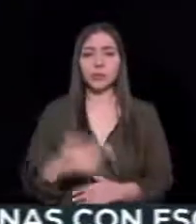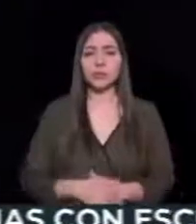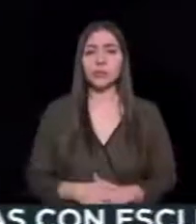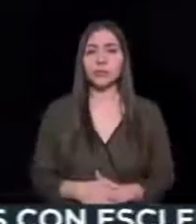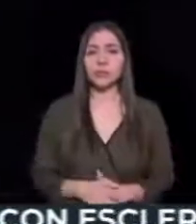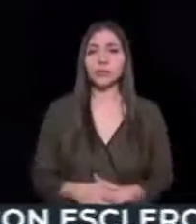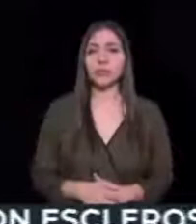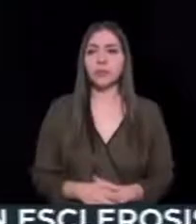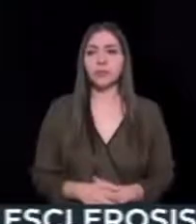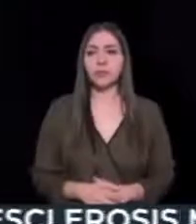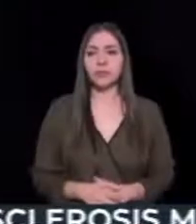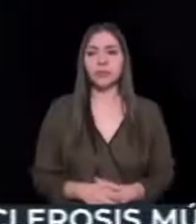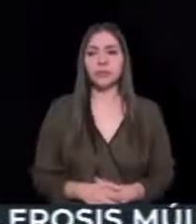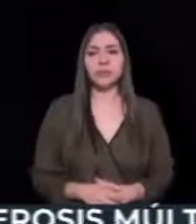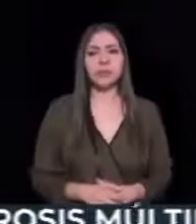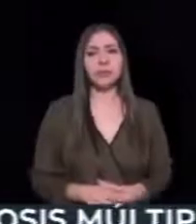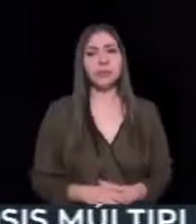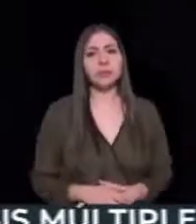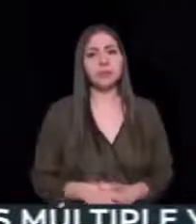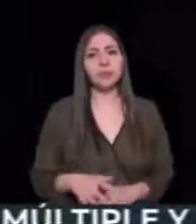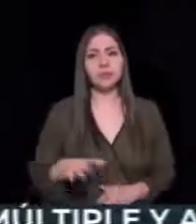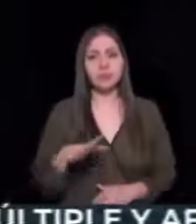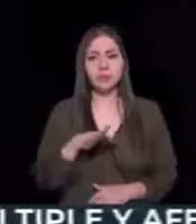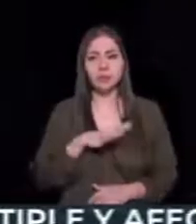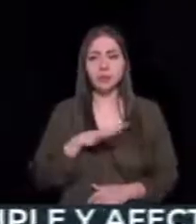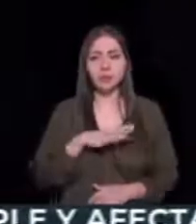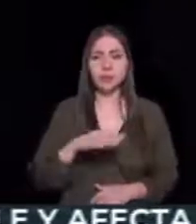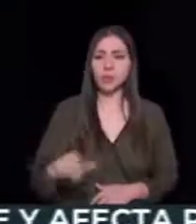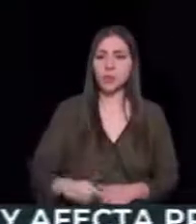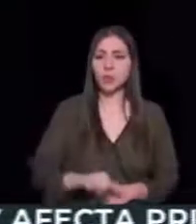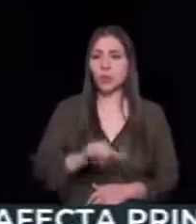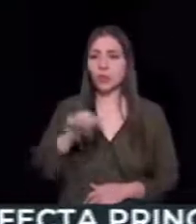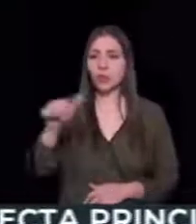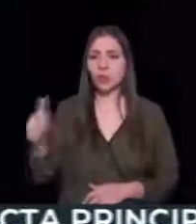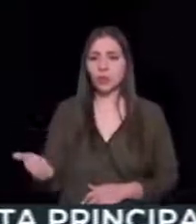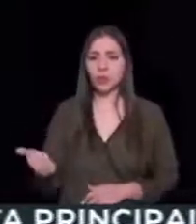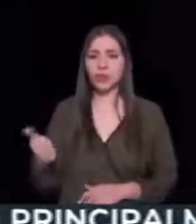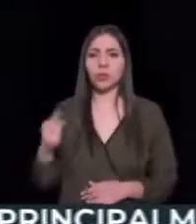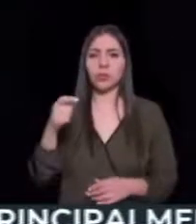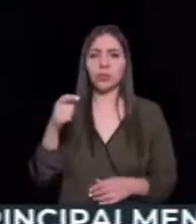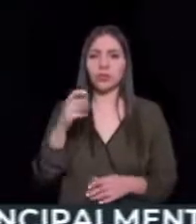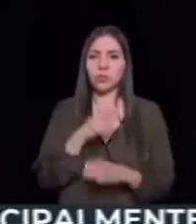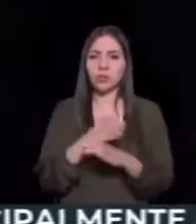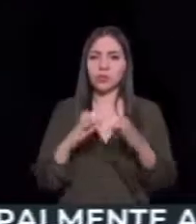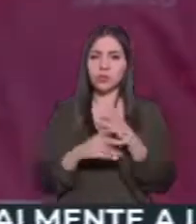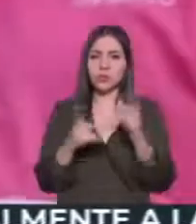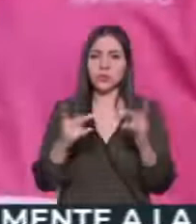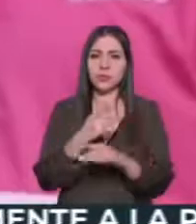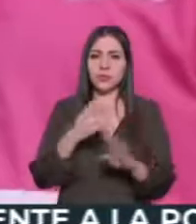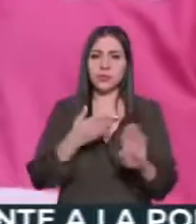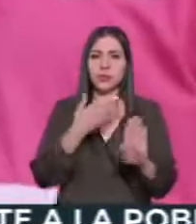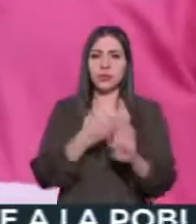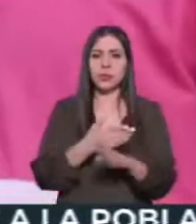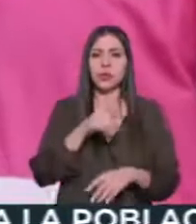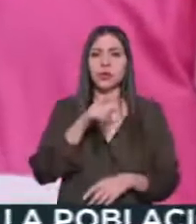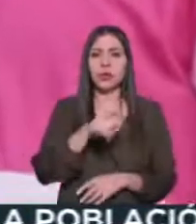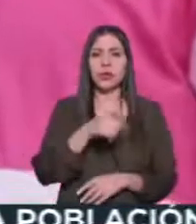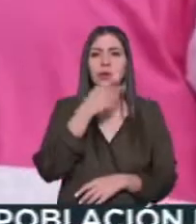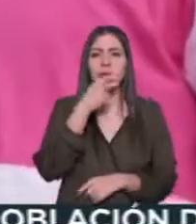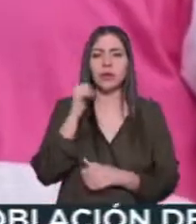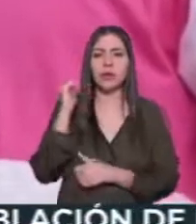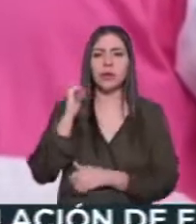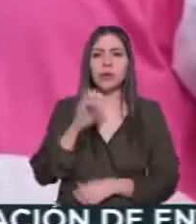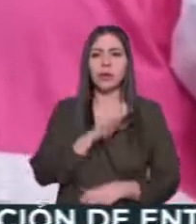Bueno, y hubo otro atentado. Hablando de ataques, se registró uno en Guerrero. José Alberto Alonso Gutiérrez, candidato de Fuerza